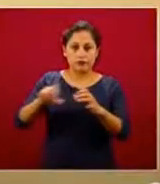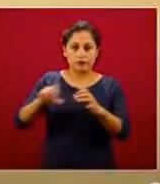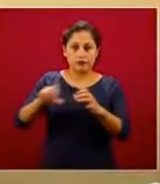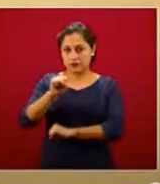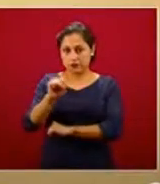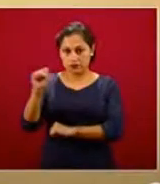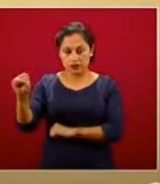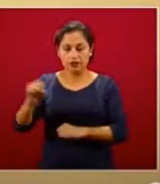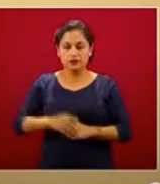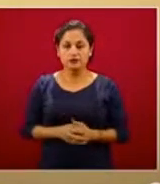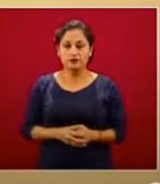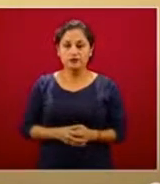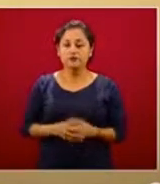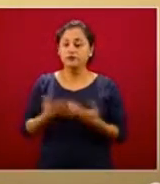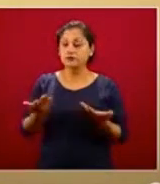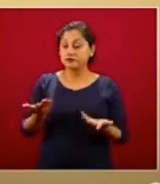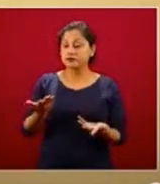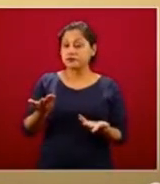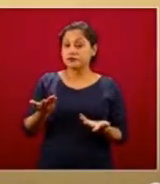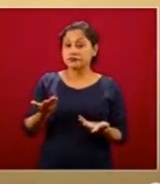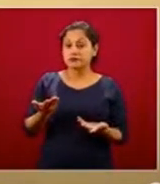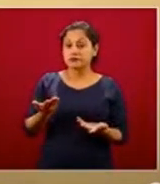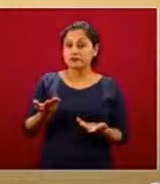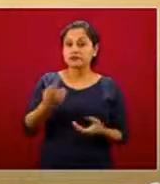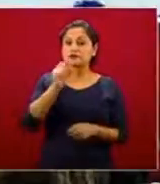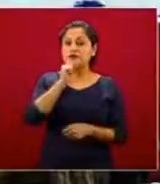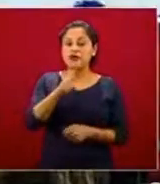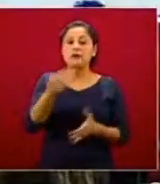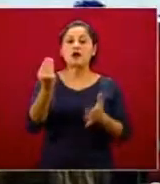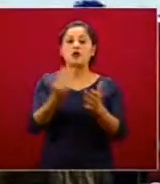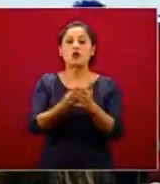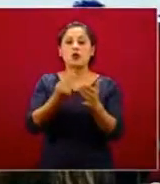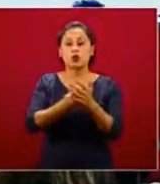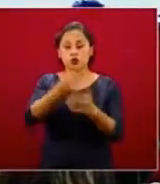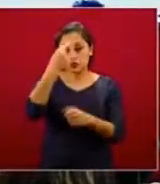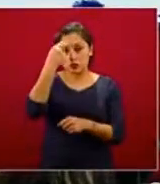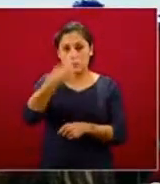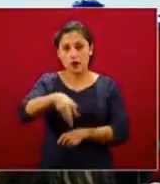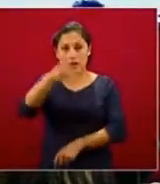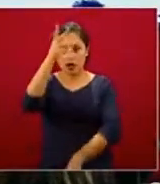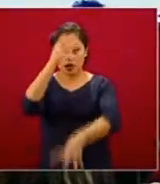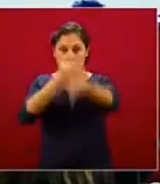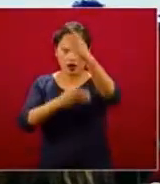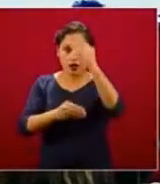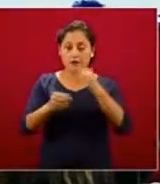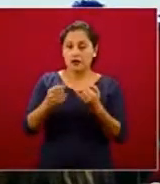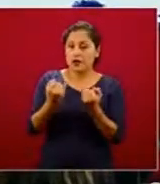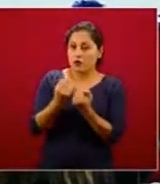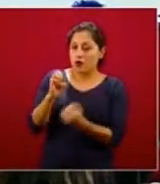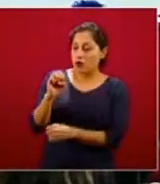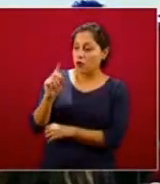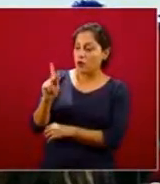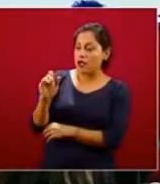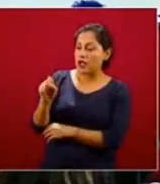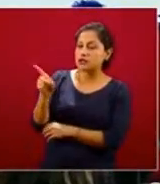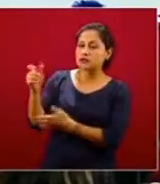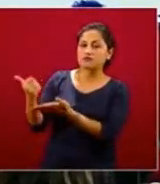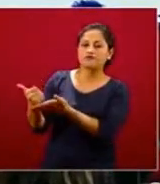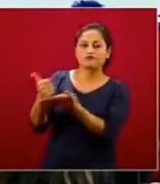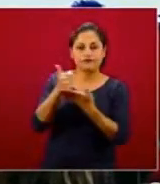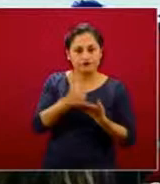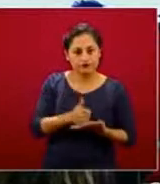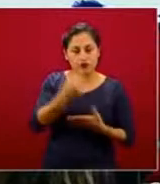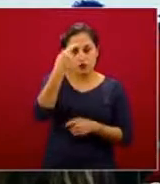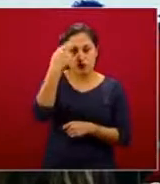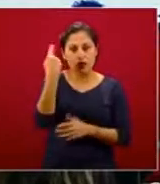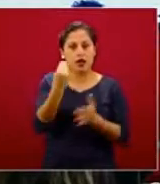última programs have been acción working que quería together señalar with es un the curso Federal de Ministry of capacitación. Health. También agradezco a la But the OPS que last nos action ayudó that I mucho wanted to a point tener out un was